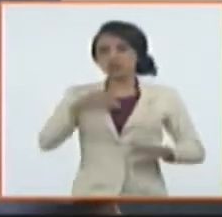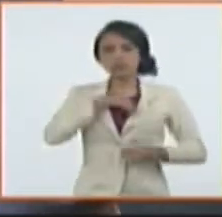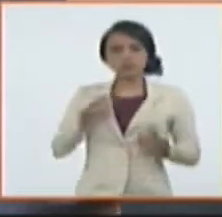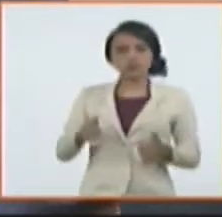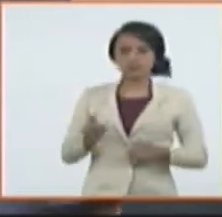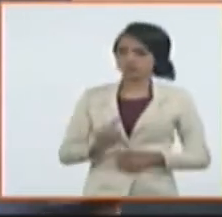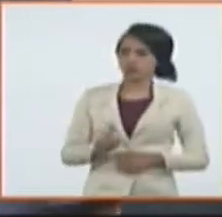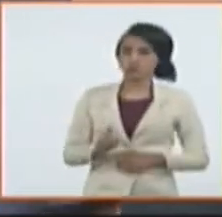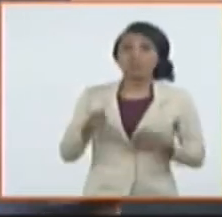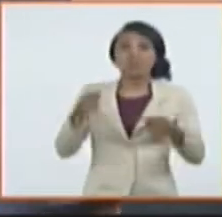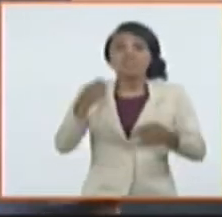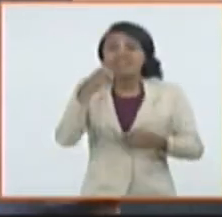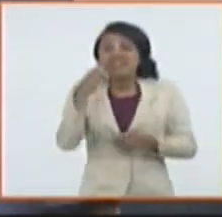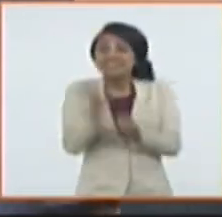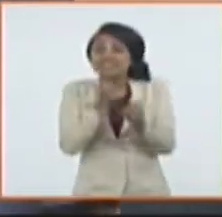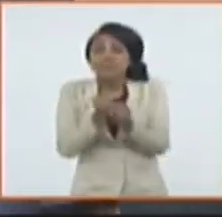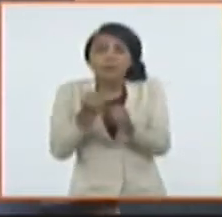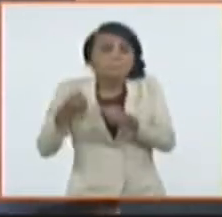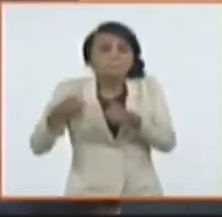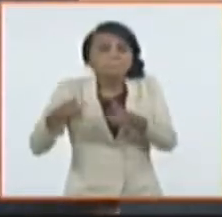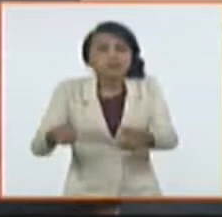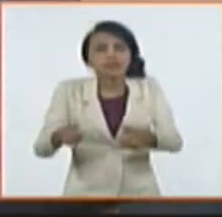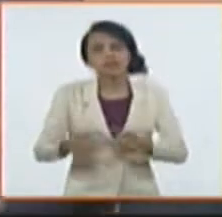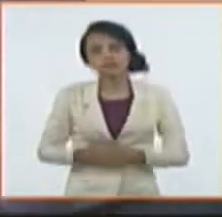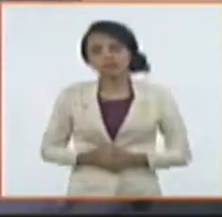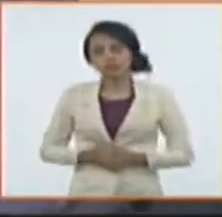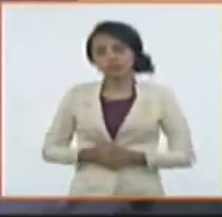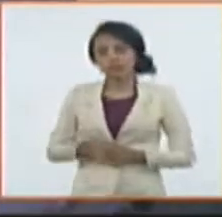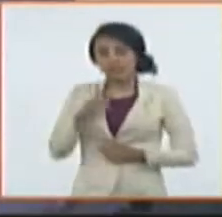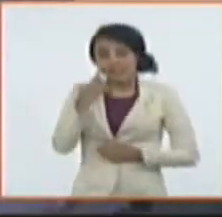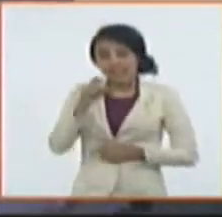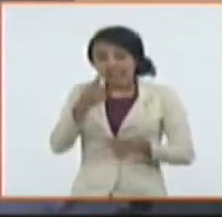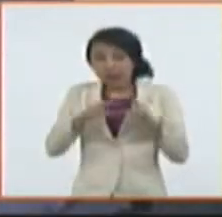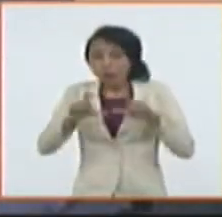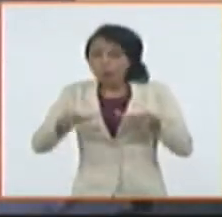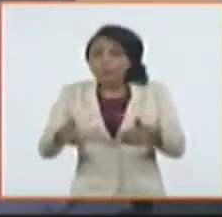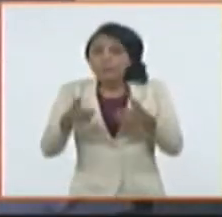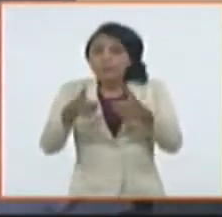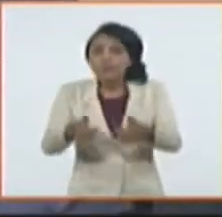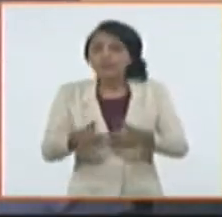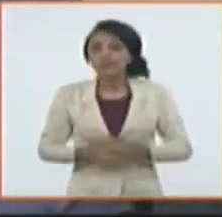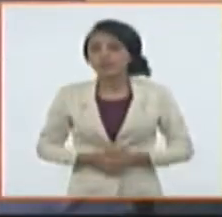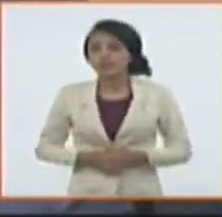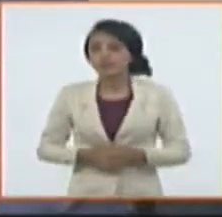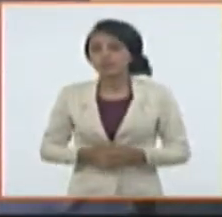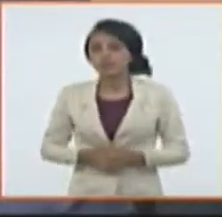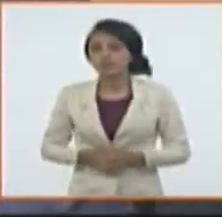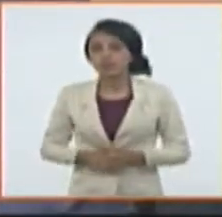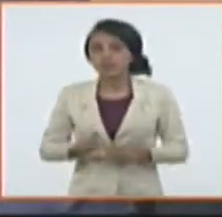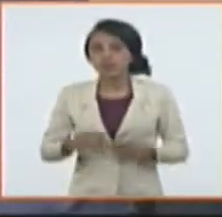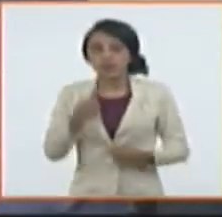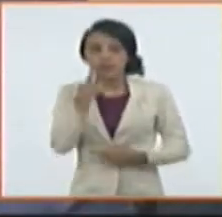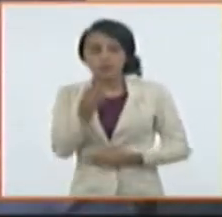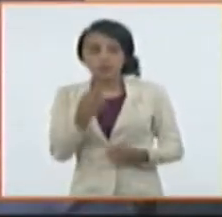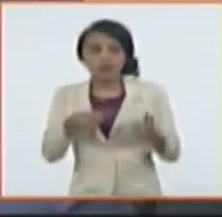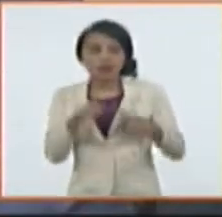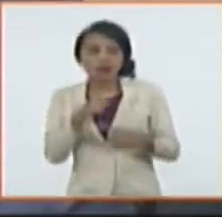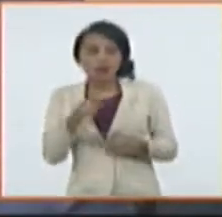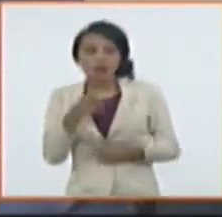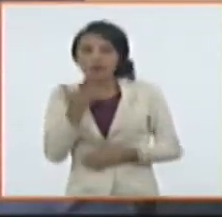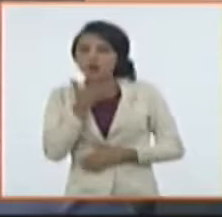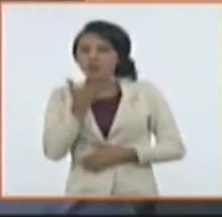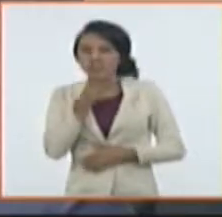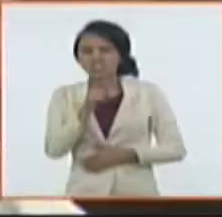de no fomentar el análisis crítico de la realidad, porque entonces cuando nosotros no hacemos la crítica revolucionaria, ¿quién hace la crítica de la